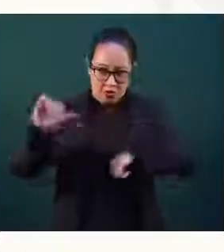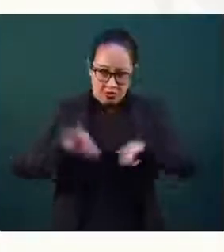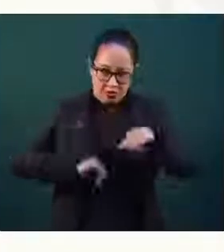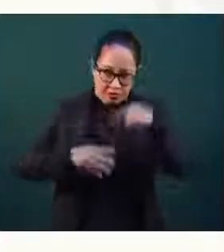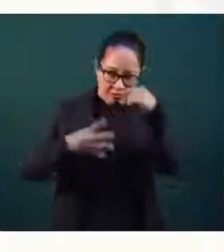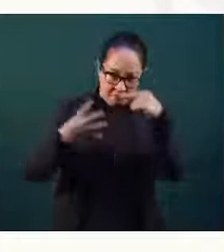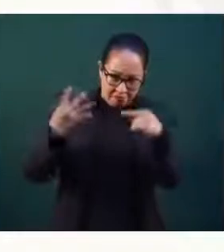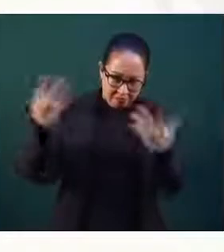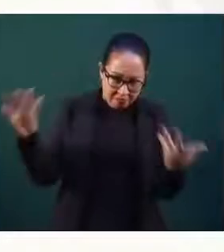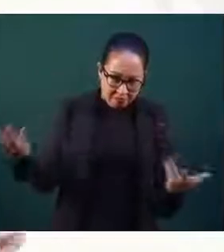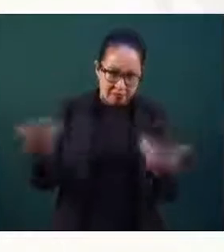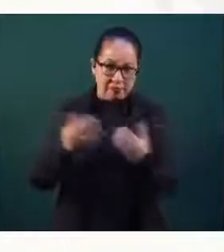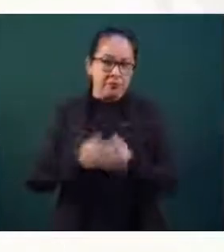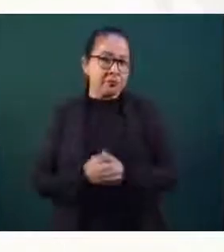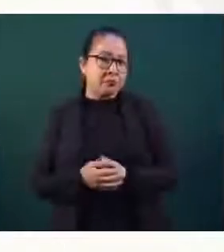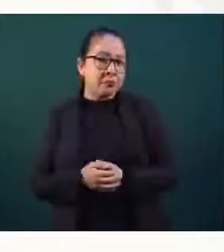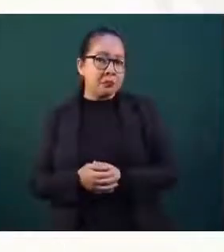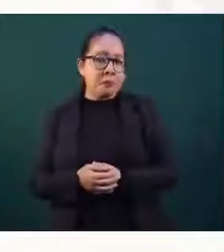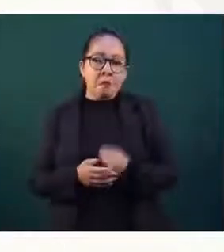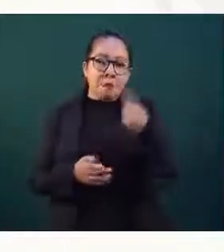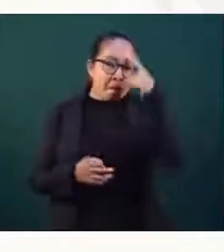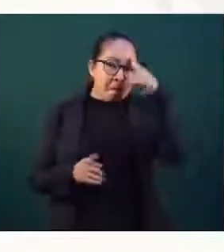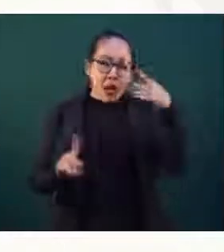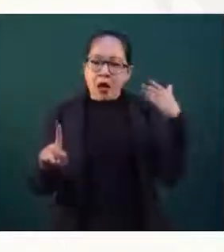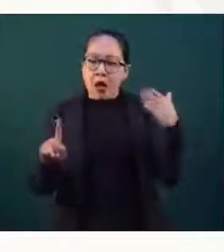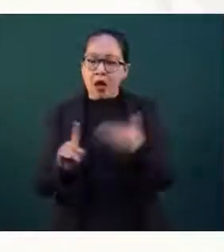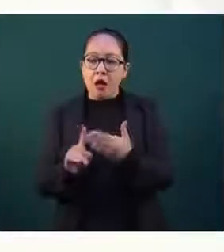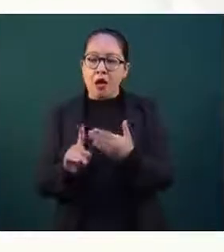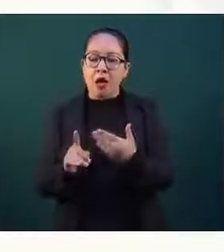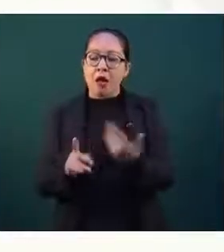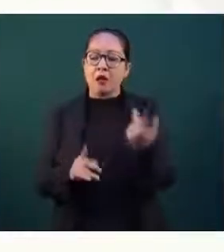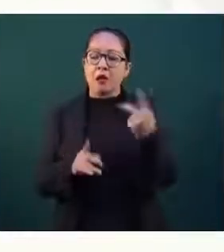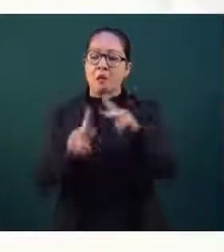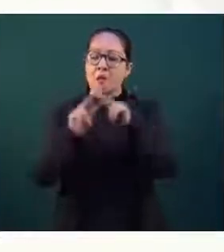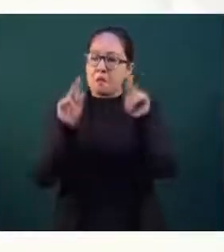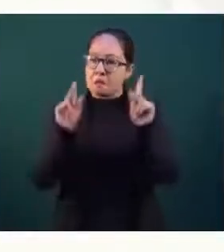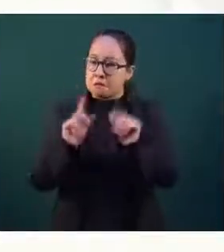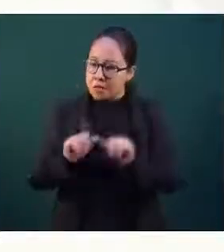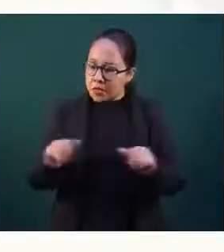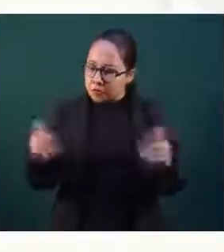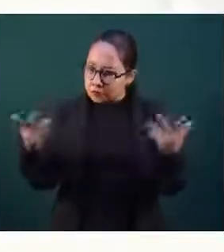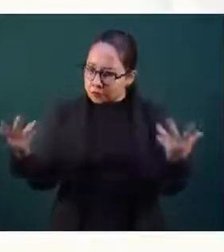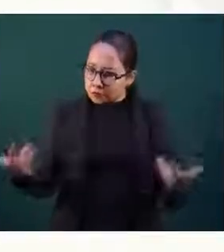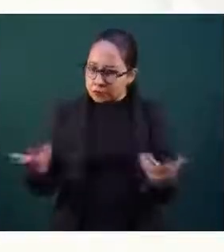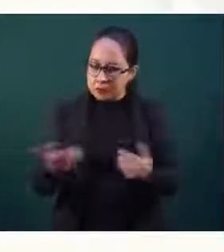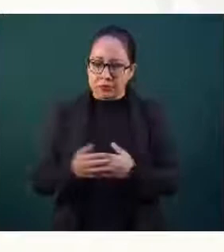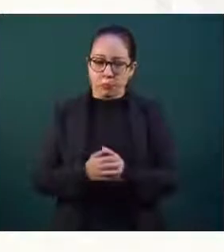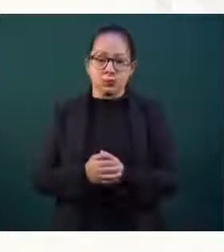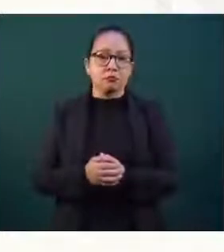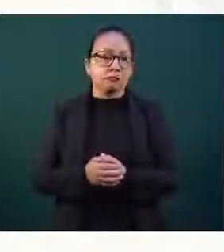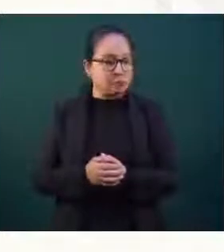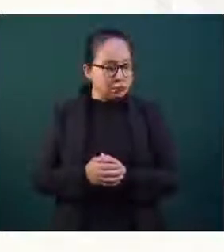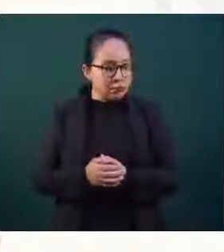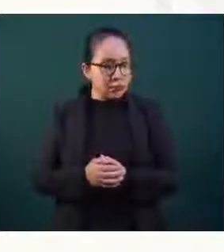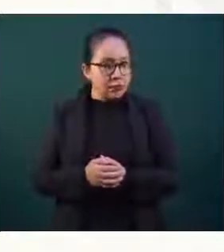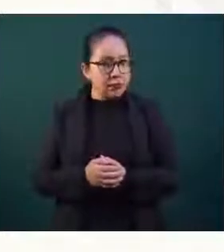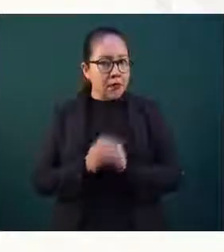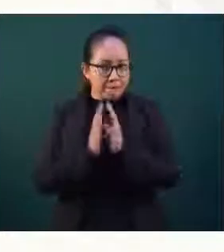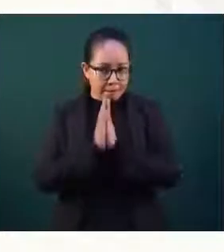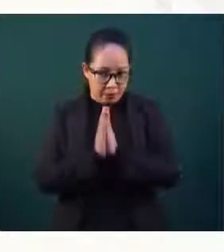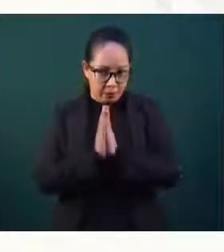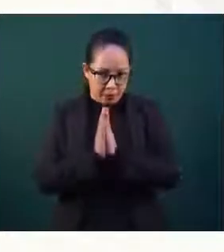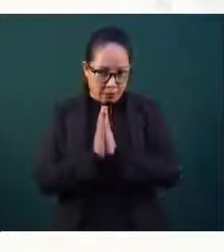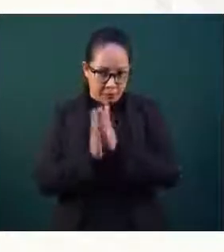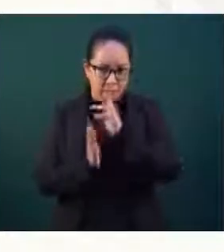entiende, de salvaguardar la paz interior. Primero, si pudiera responder a esa